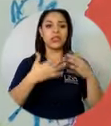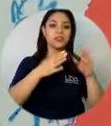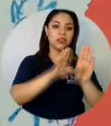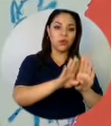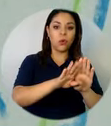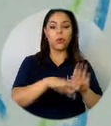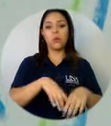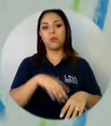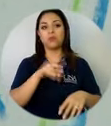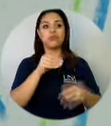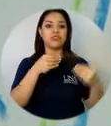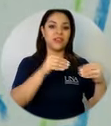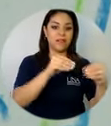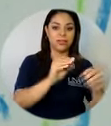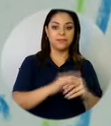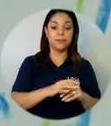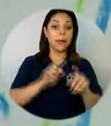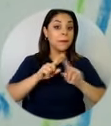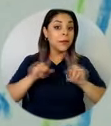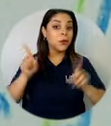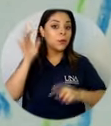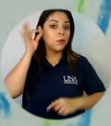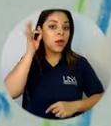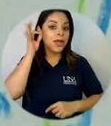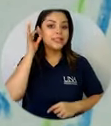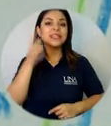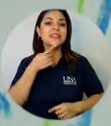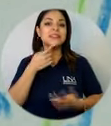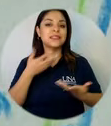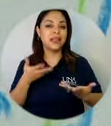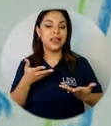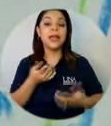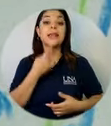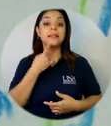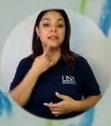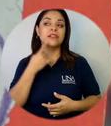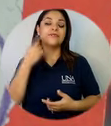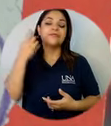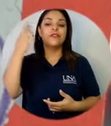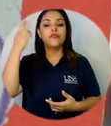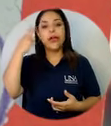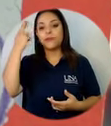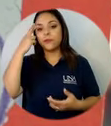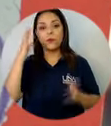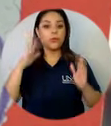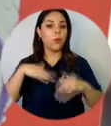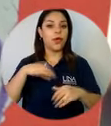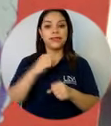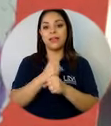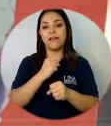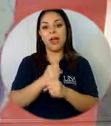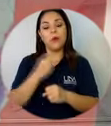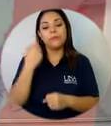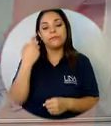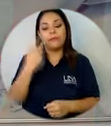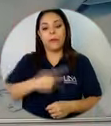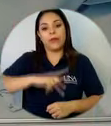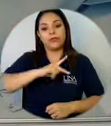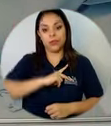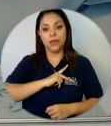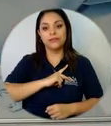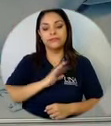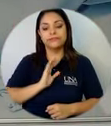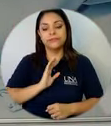empresa cerró, porque no estaba vendiendo. Las mujeres, una cuarta parte, dice que la razón del desempleo es por